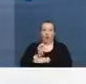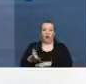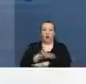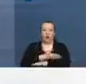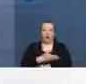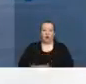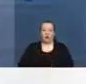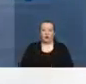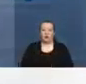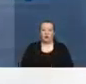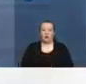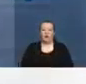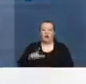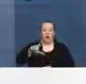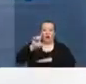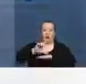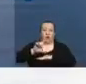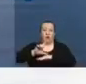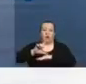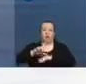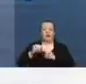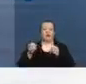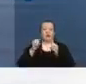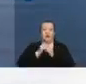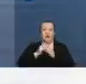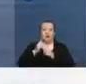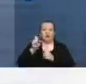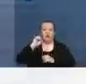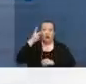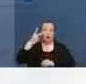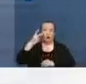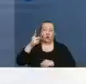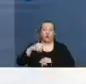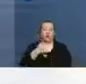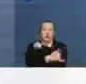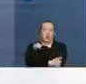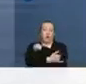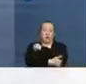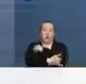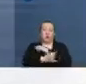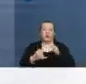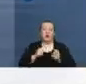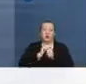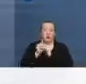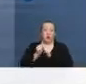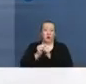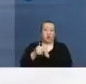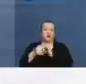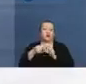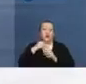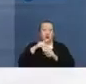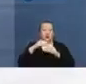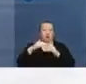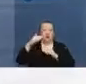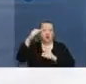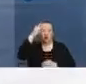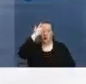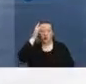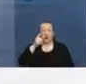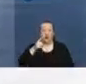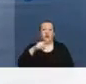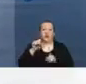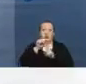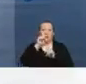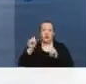de américa latina por ser el país el segundo país más seguro por haber pasado los últimos puestos infraestructuras los primeros puestos por ser el sistema educativo